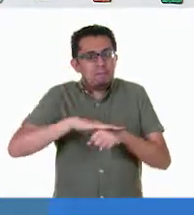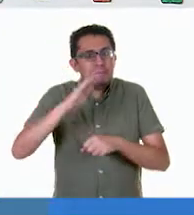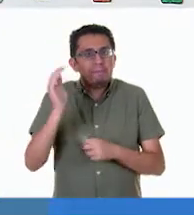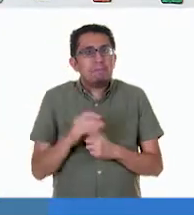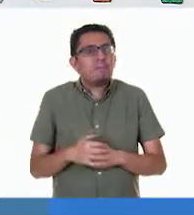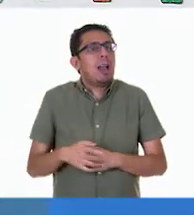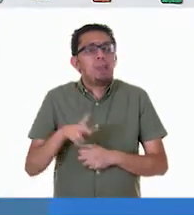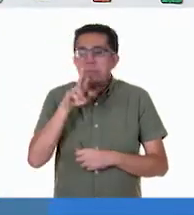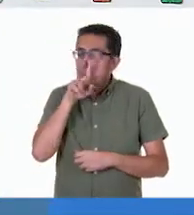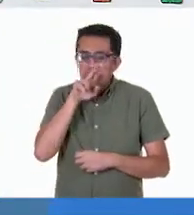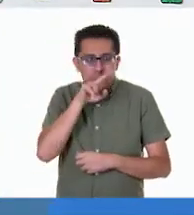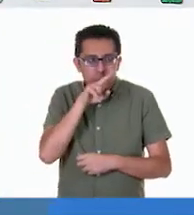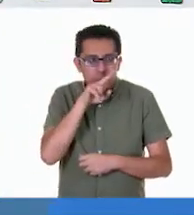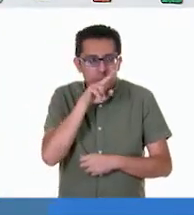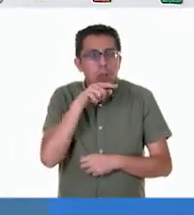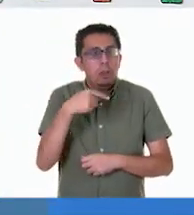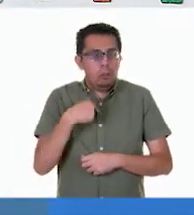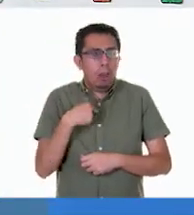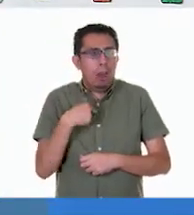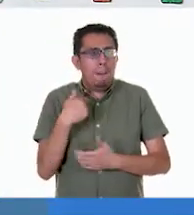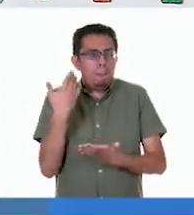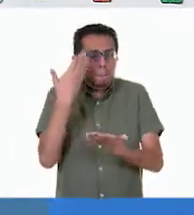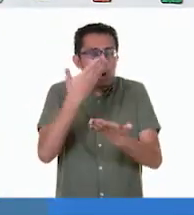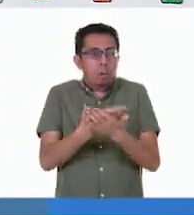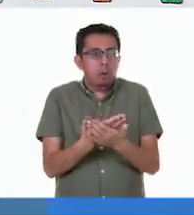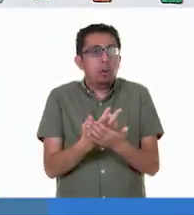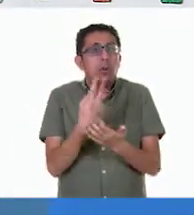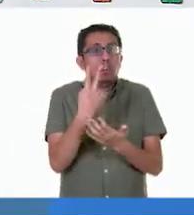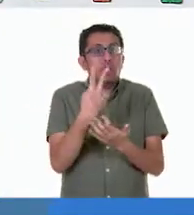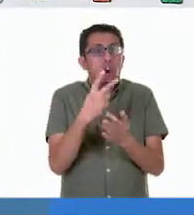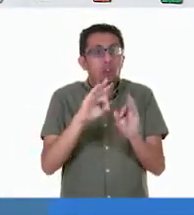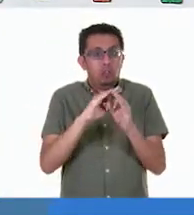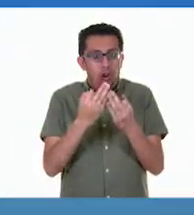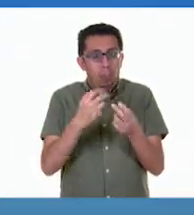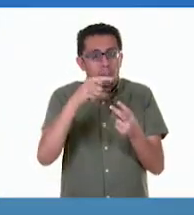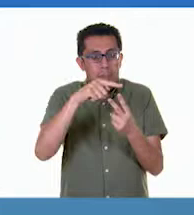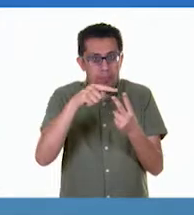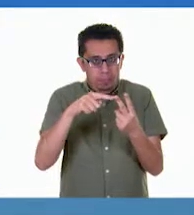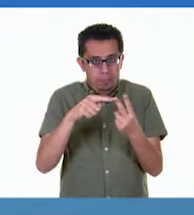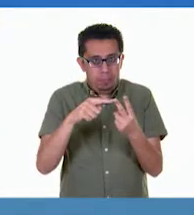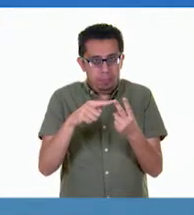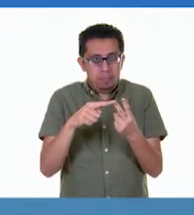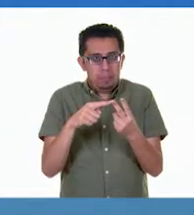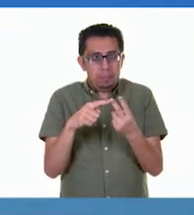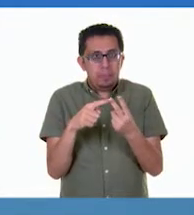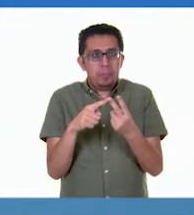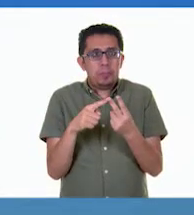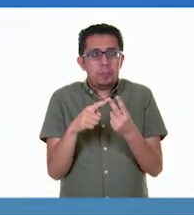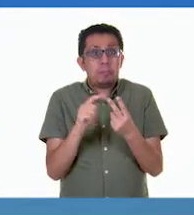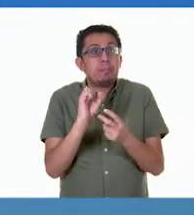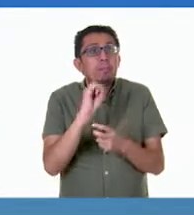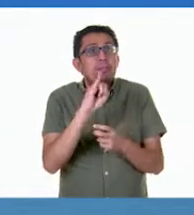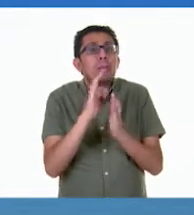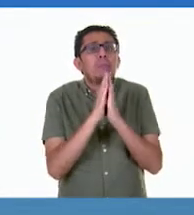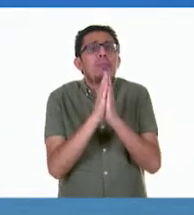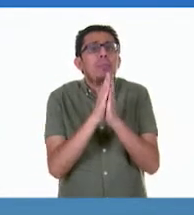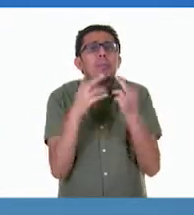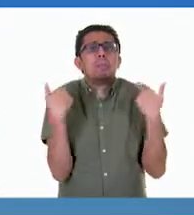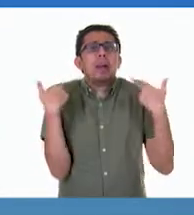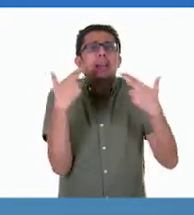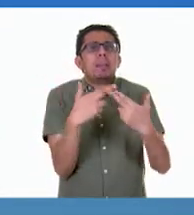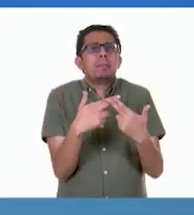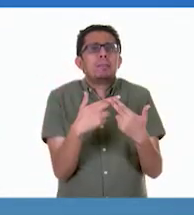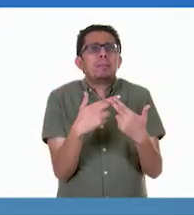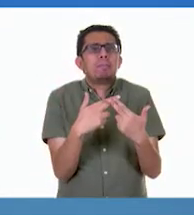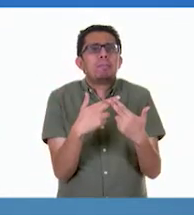No se preocupen, yo les propongo estas dos formas de representarlo. Sí, sí, sí, por favor, maestro. Sí,